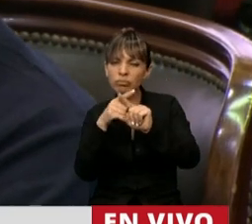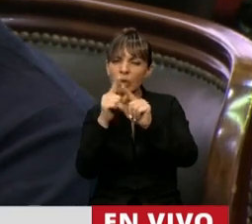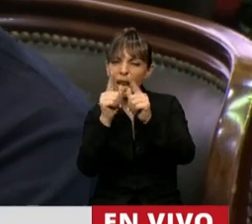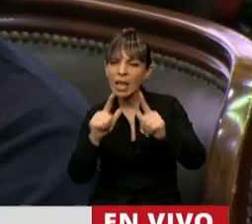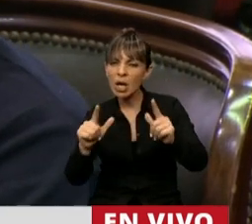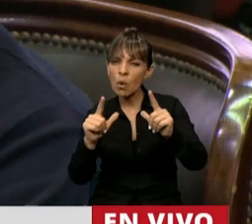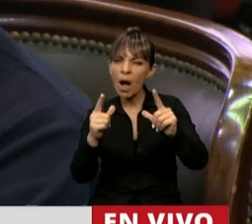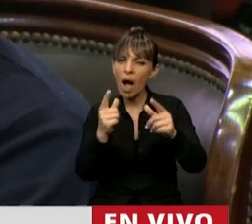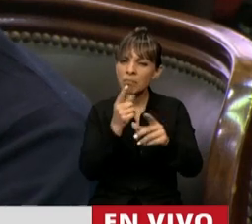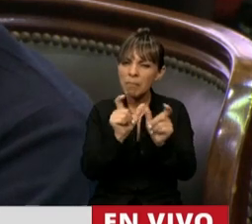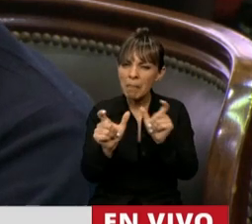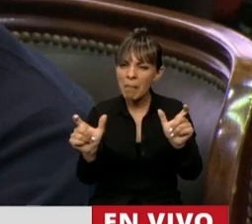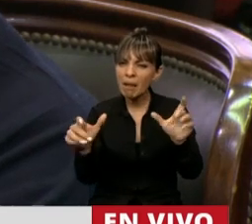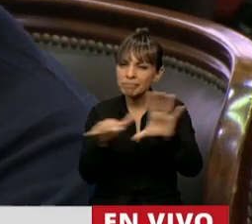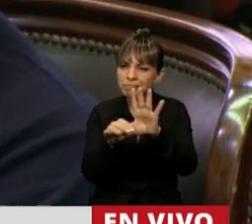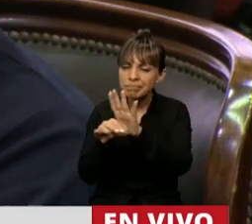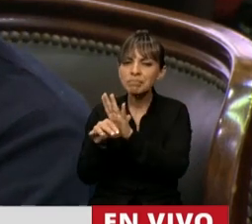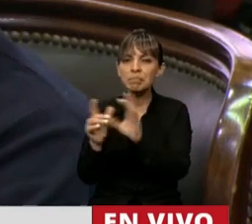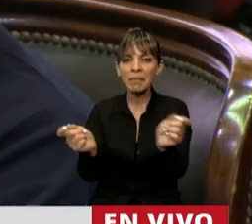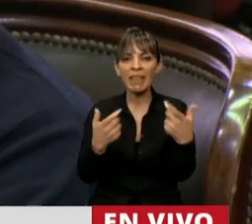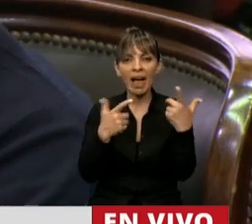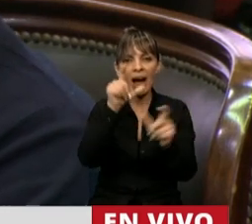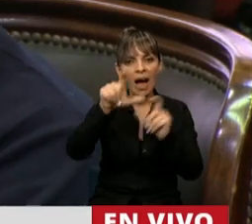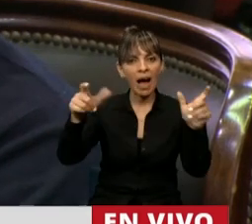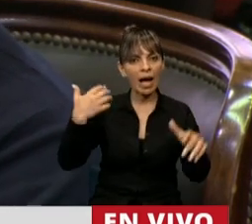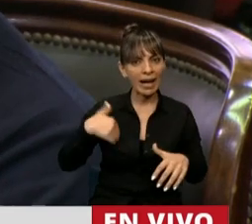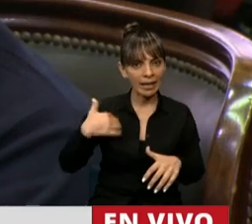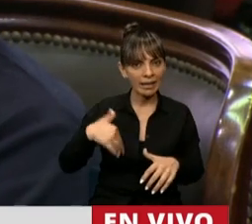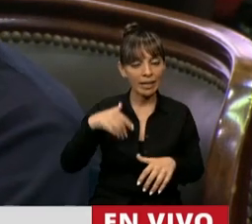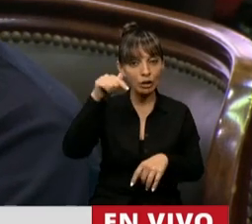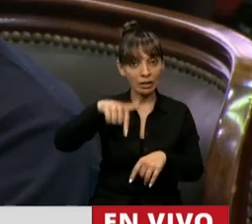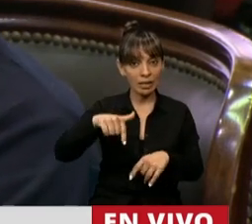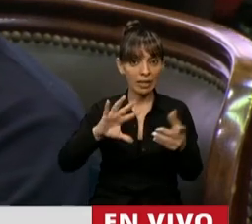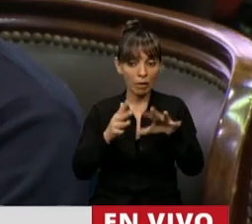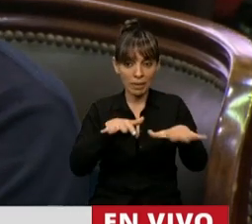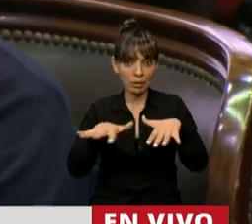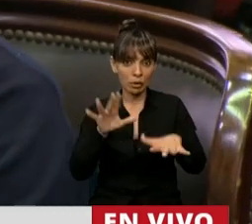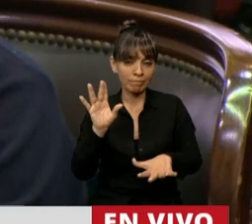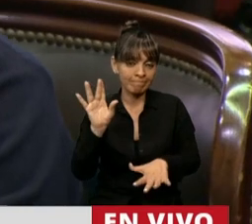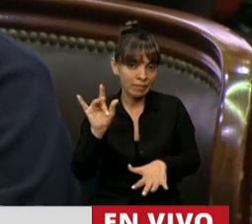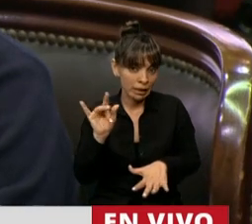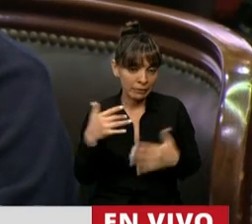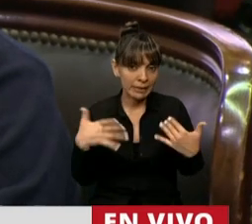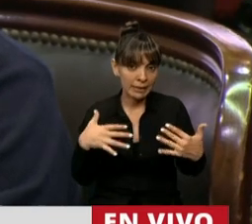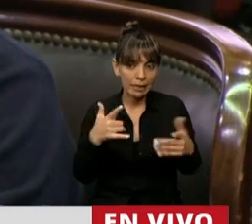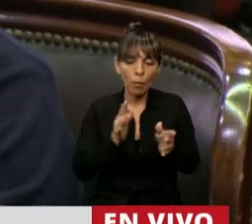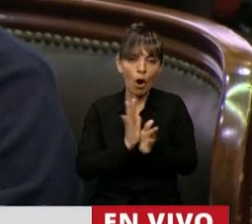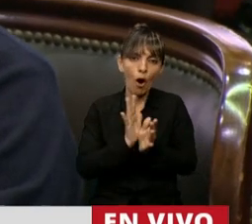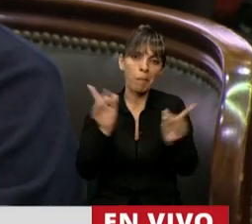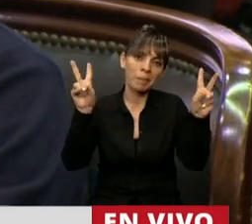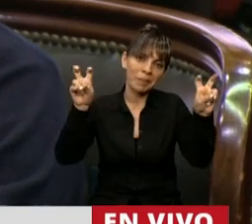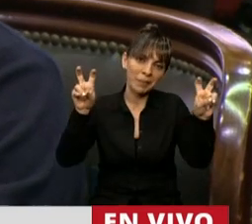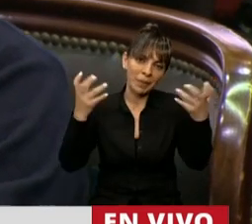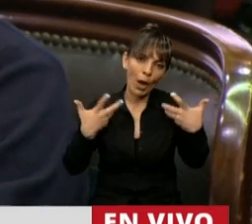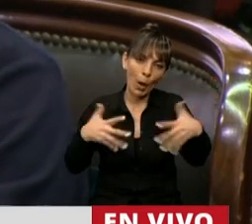manera nos va a permitir a los argentinos en esta complejidad de la nueva normalidad